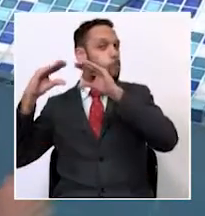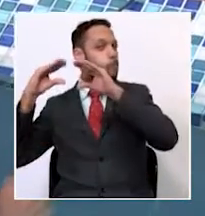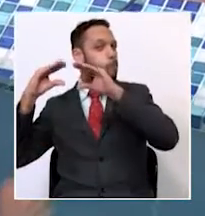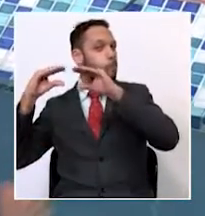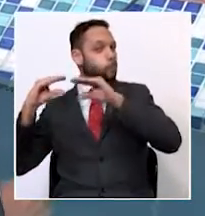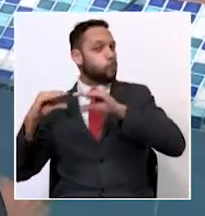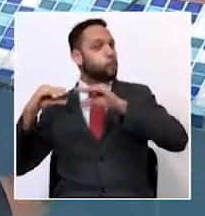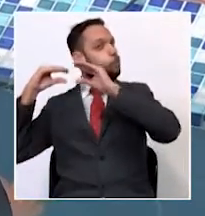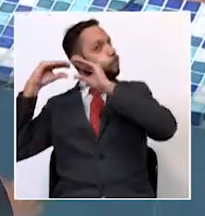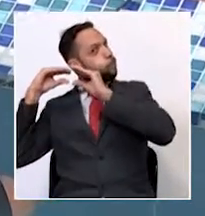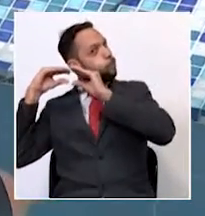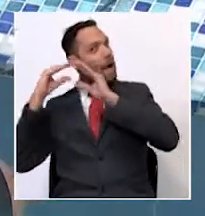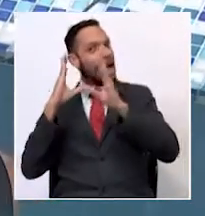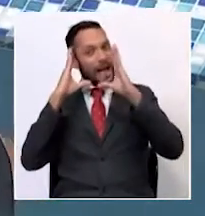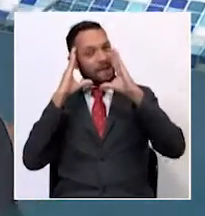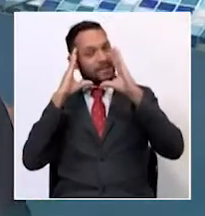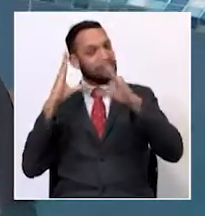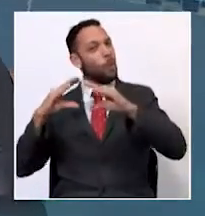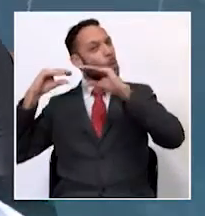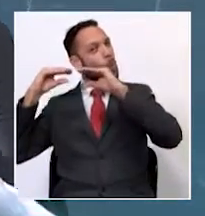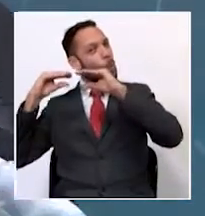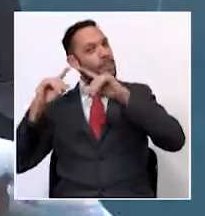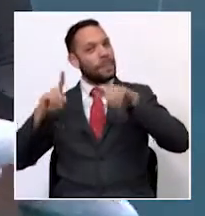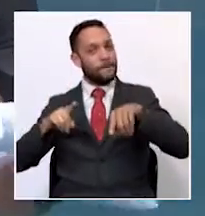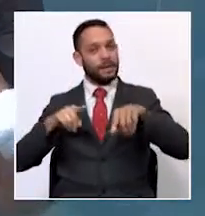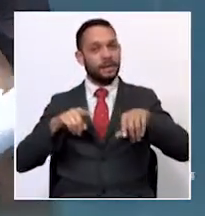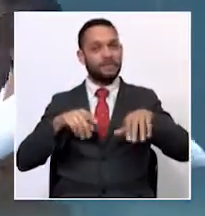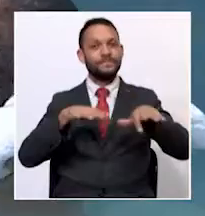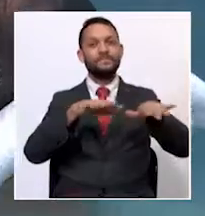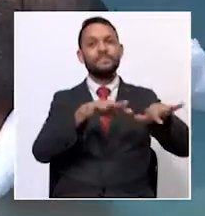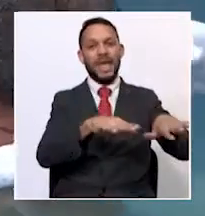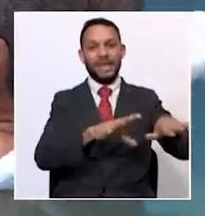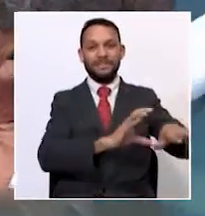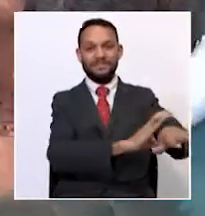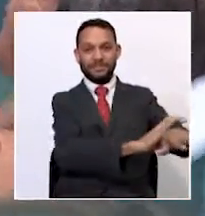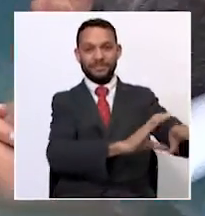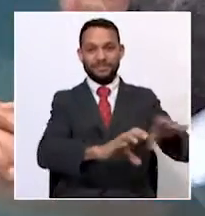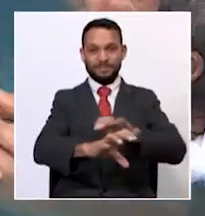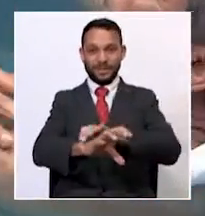unos flotadores que utilizamos en sus piernas. Déjese ir hacia atrás.